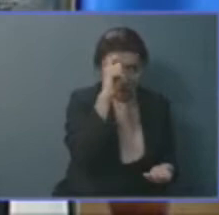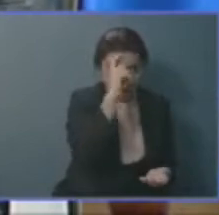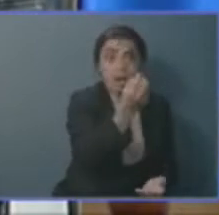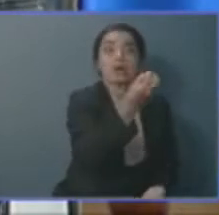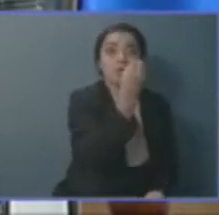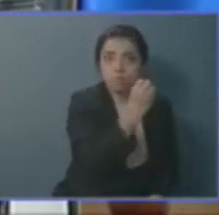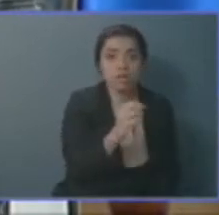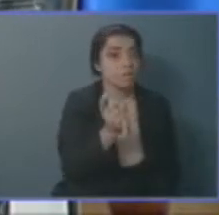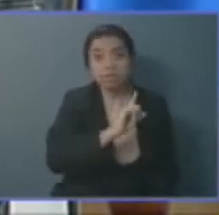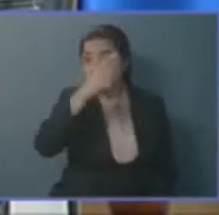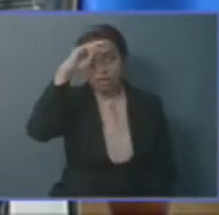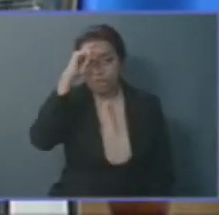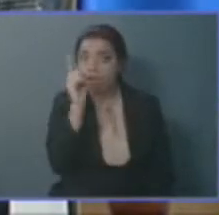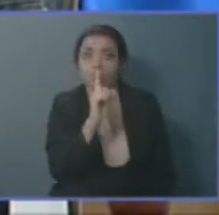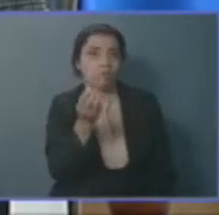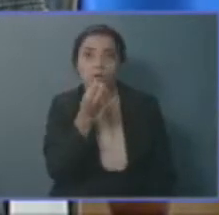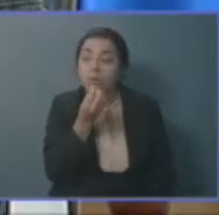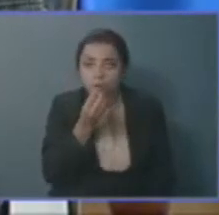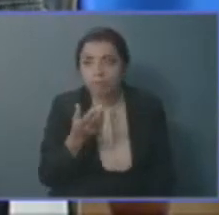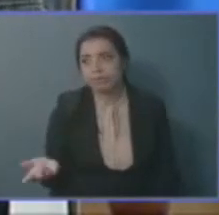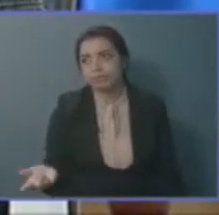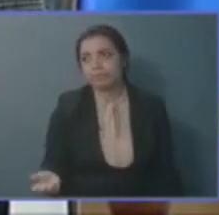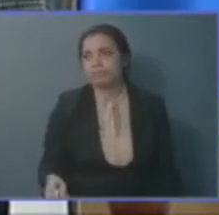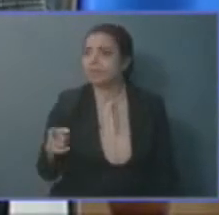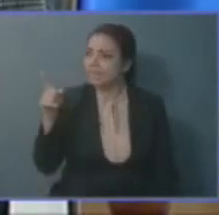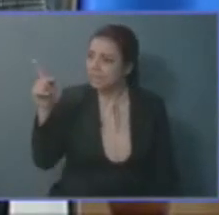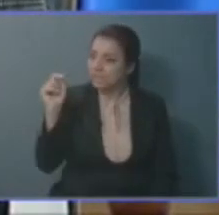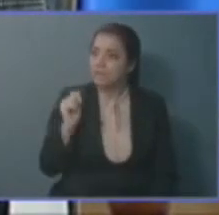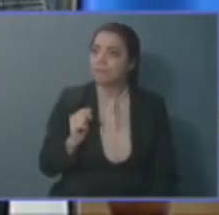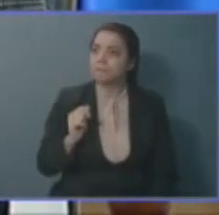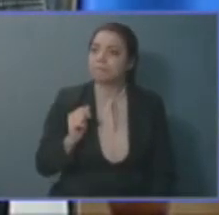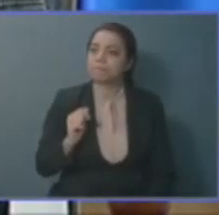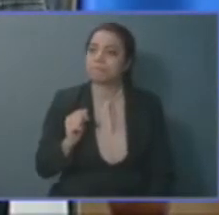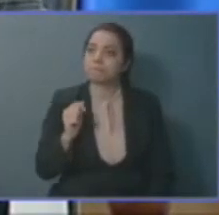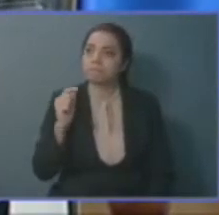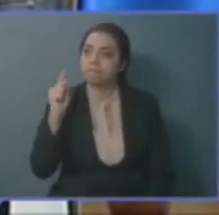Que a él quisiera tener esa llave